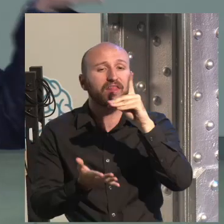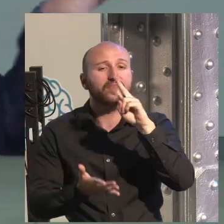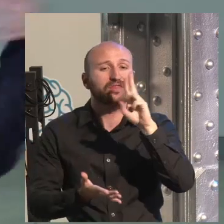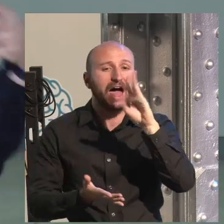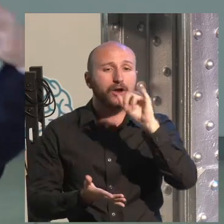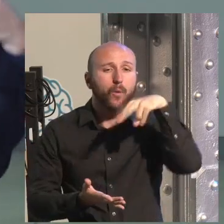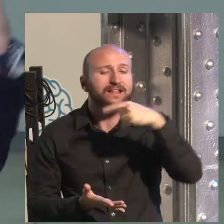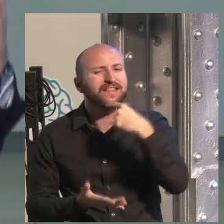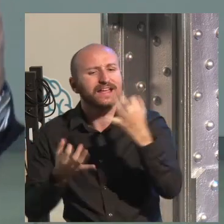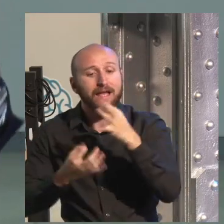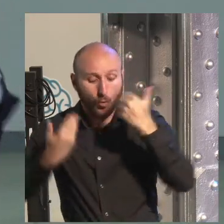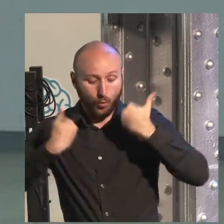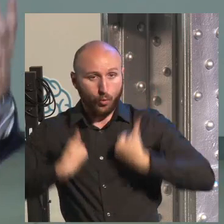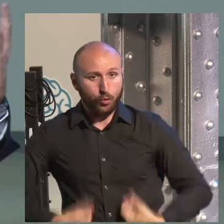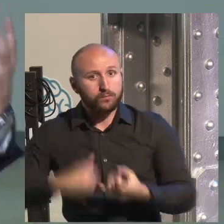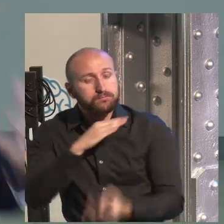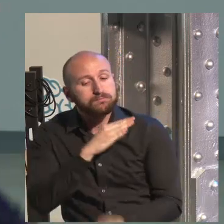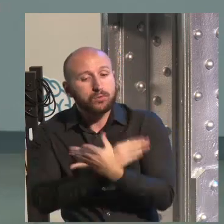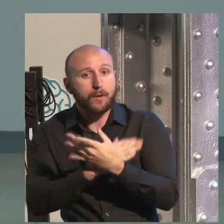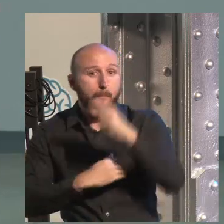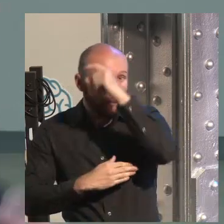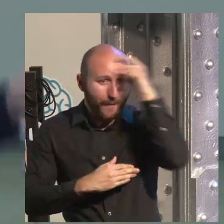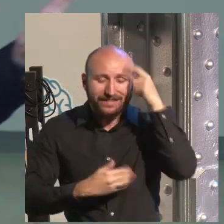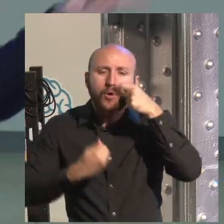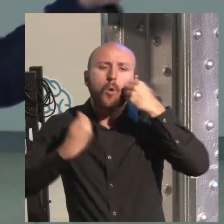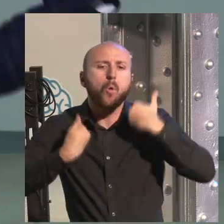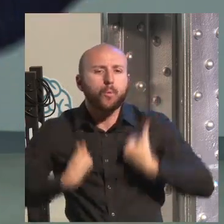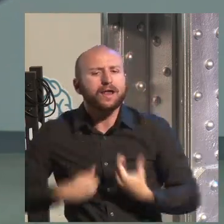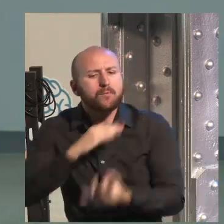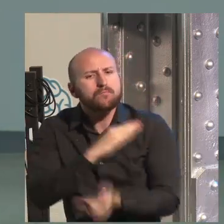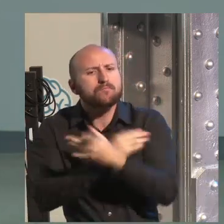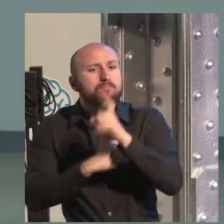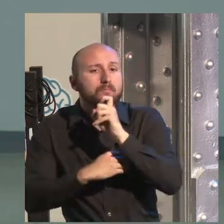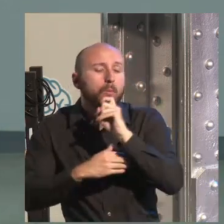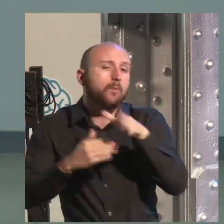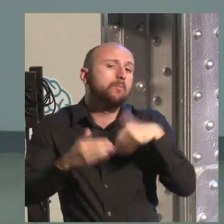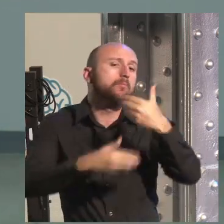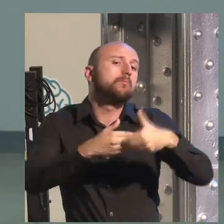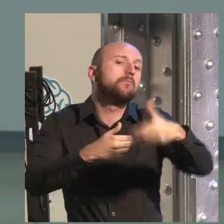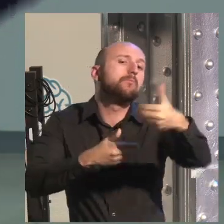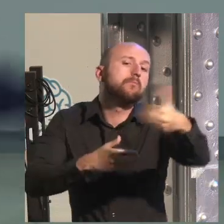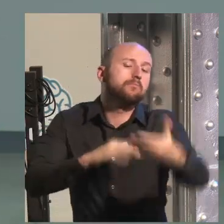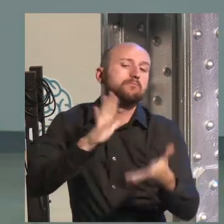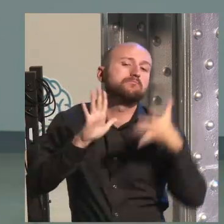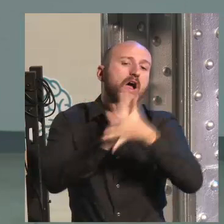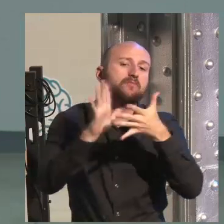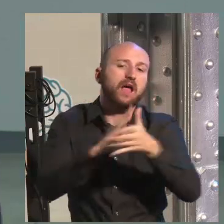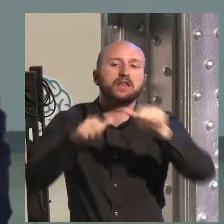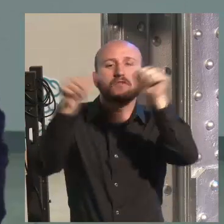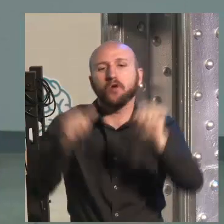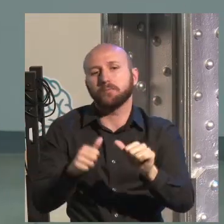que el origen del cuerpo y el origen de la mente humana se podrán explicar algún día de esta forma insinuada, lo